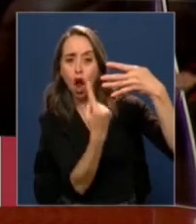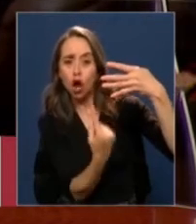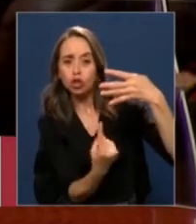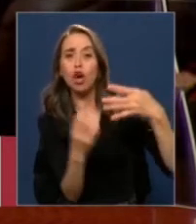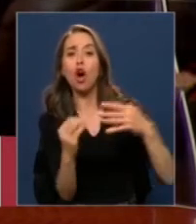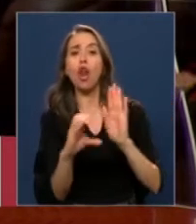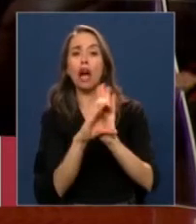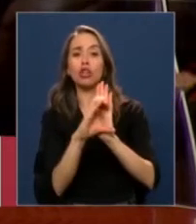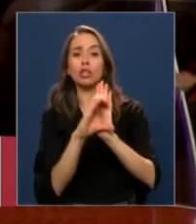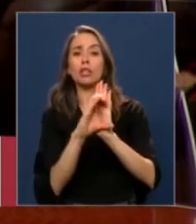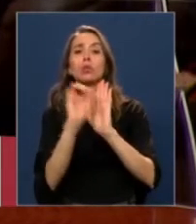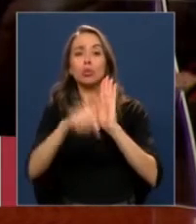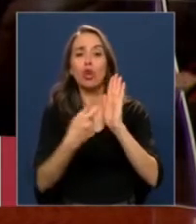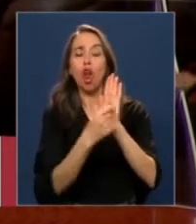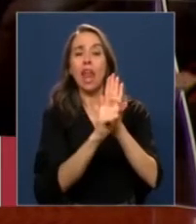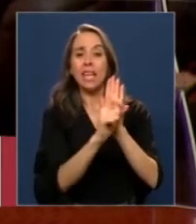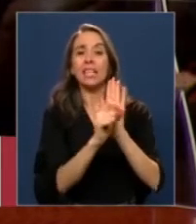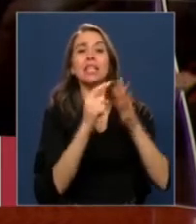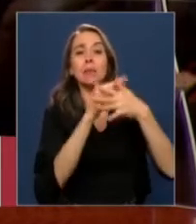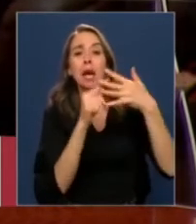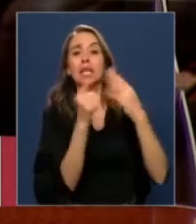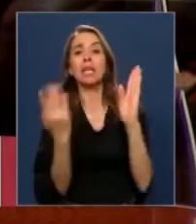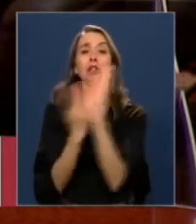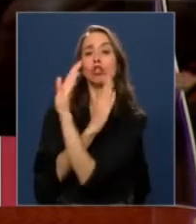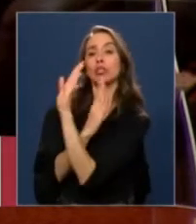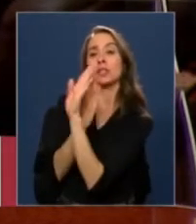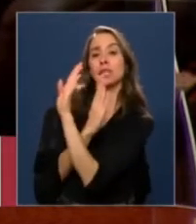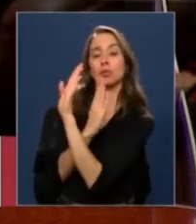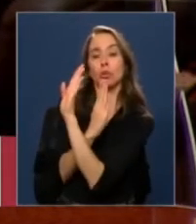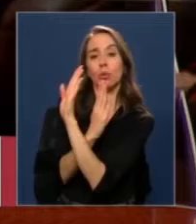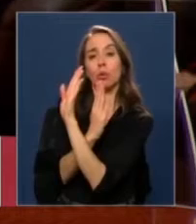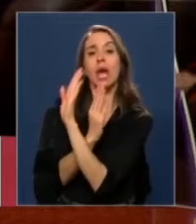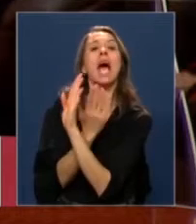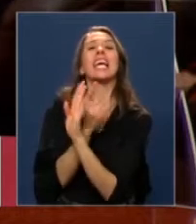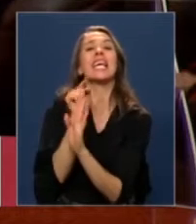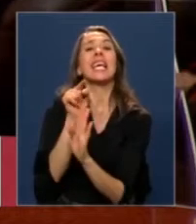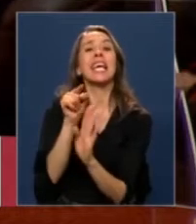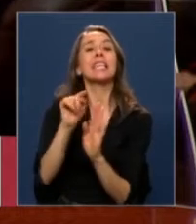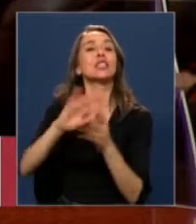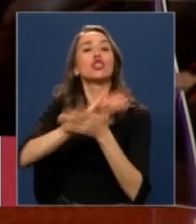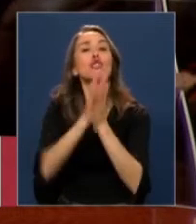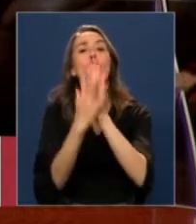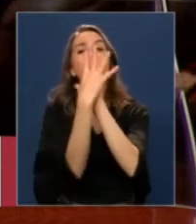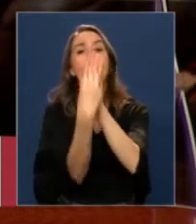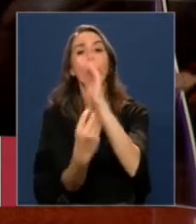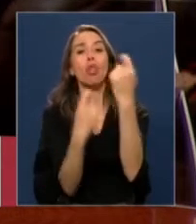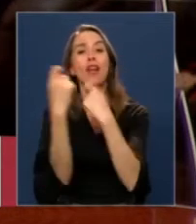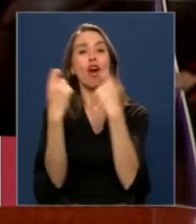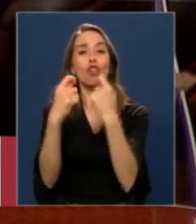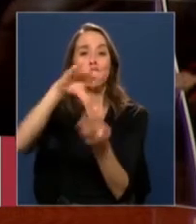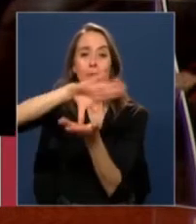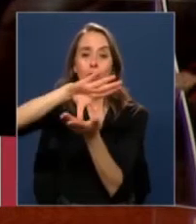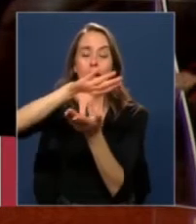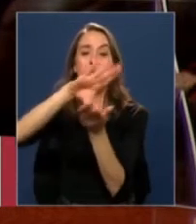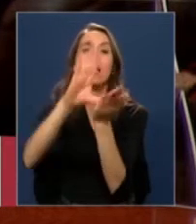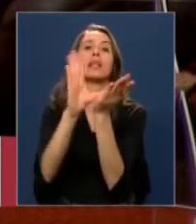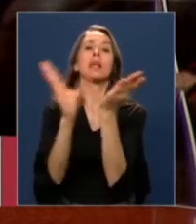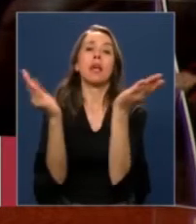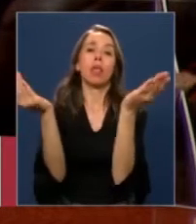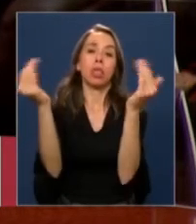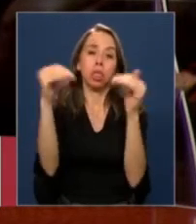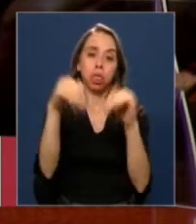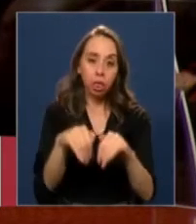constitución ilegítima en la que siempre se han escudado en definitiva es el modelo completo el que está colapsando